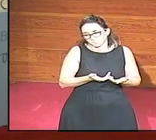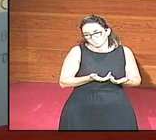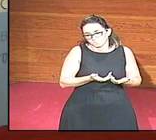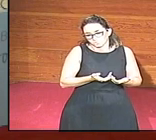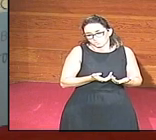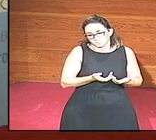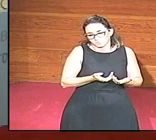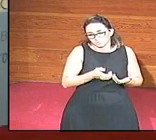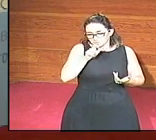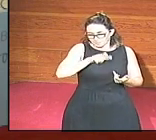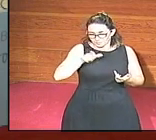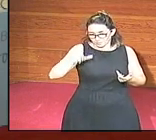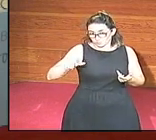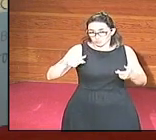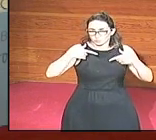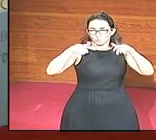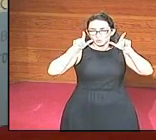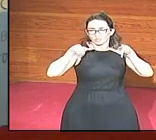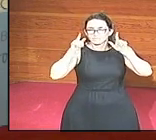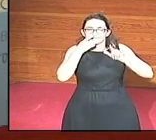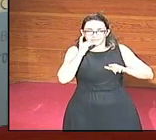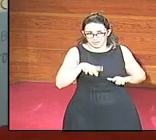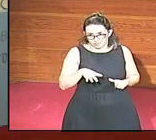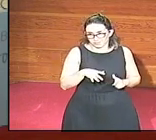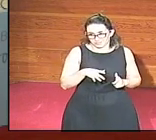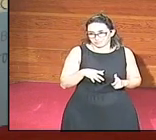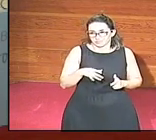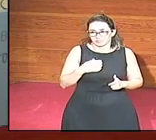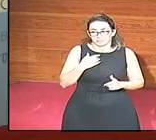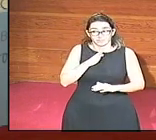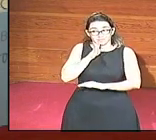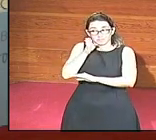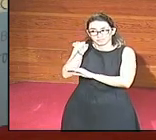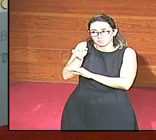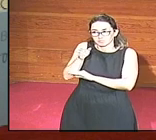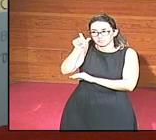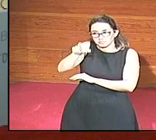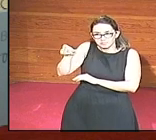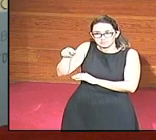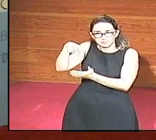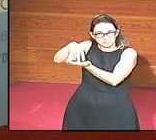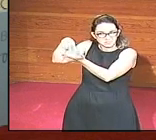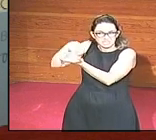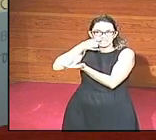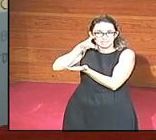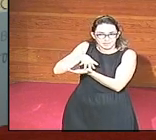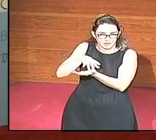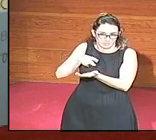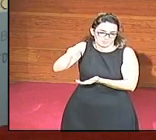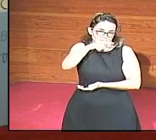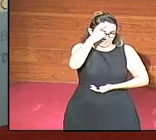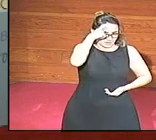quiénes son los protagonistas de esto y qué tipo de gente nos estamos encontrando en este conflicto y qué tipo